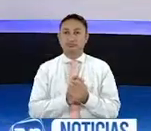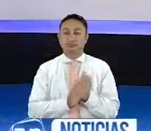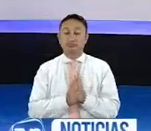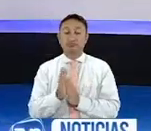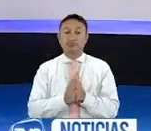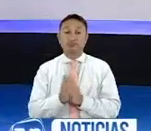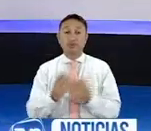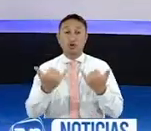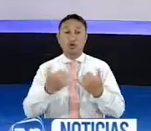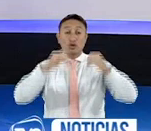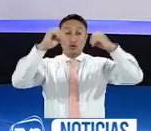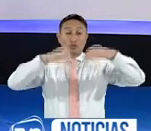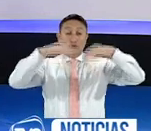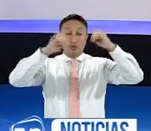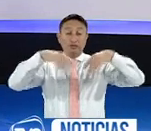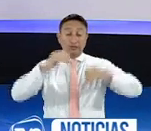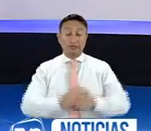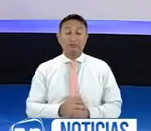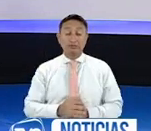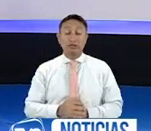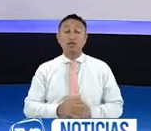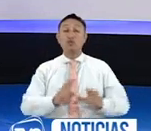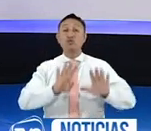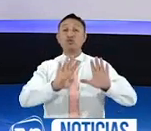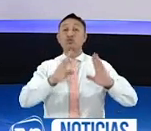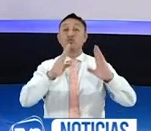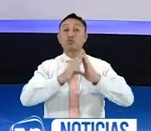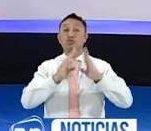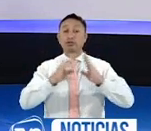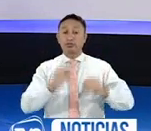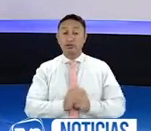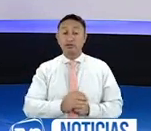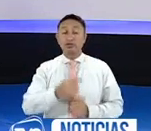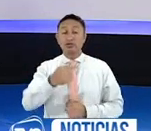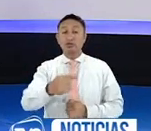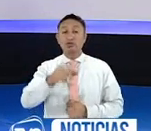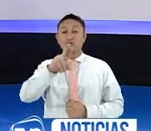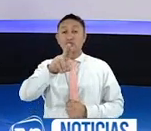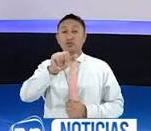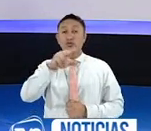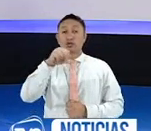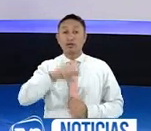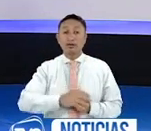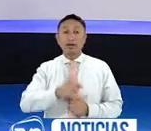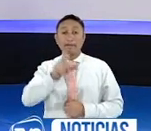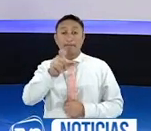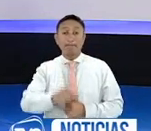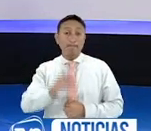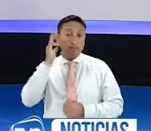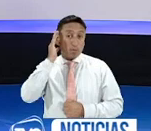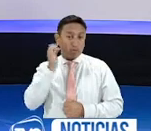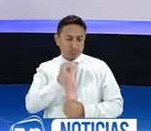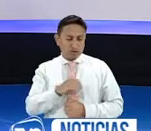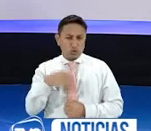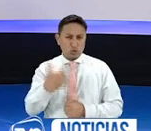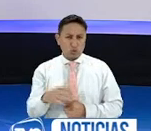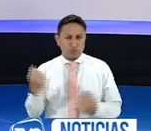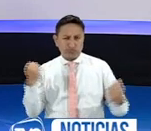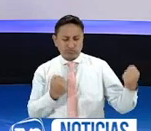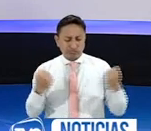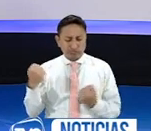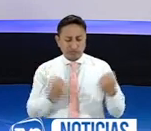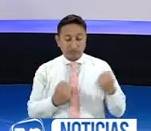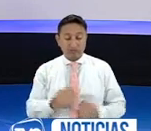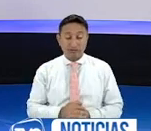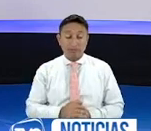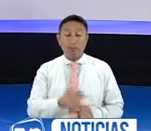el mal temporal afectó al menos a nueve viviendas en el cantón guano una adulta mayor resultó con leves heridas muchos de